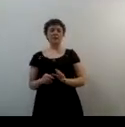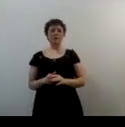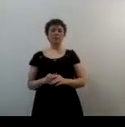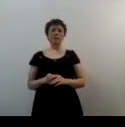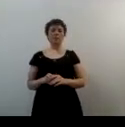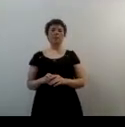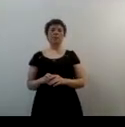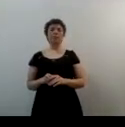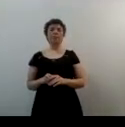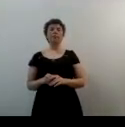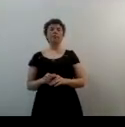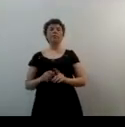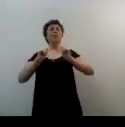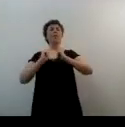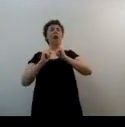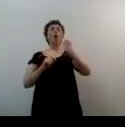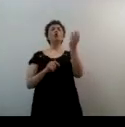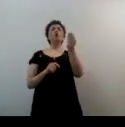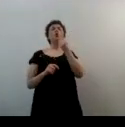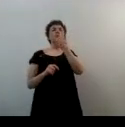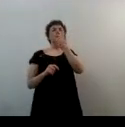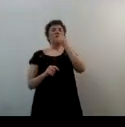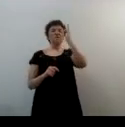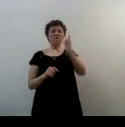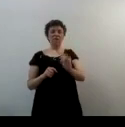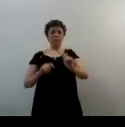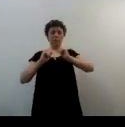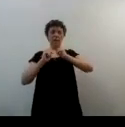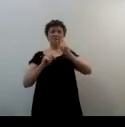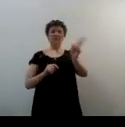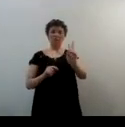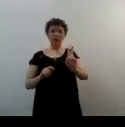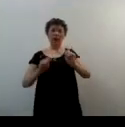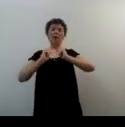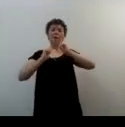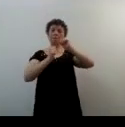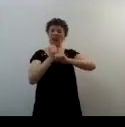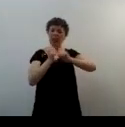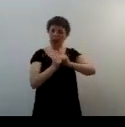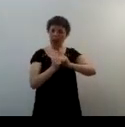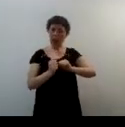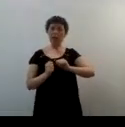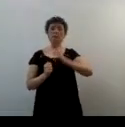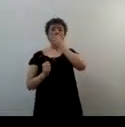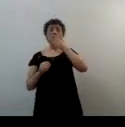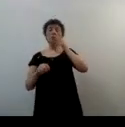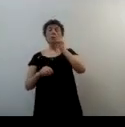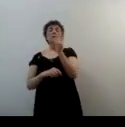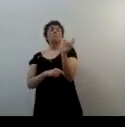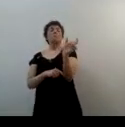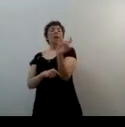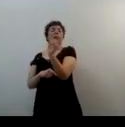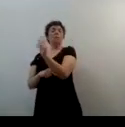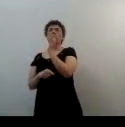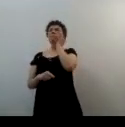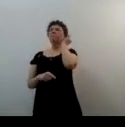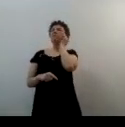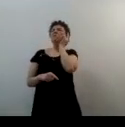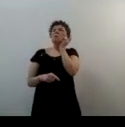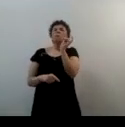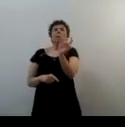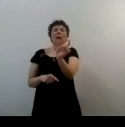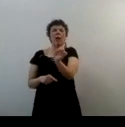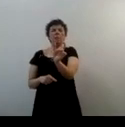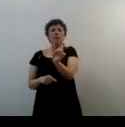Y que te aportan otros nutrientes como la fibra, o esas vitaminas, minerales, que por ejemplo cuando veis hay palabras que a lo mejor os suenan y no hace